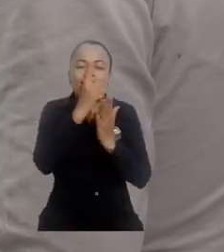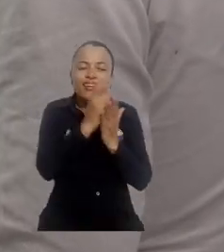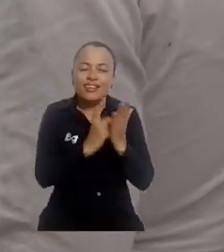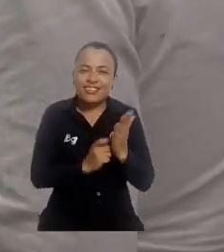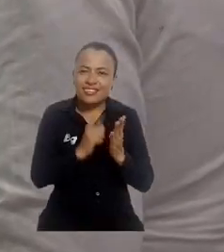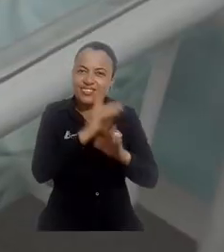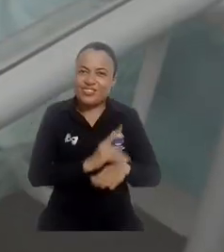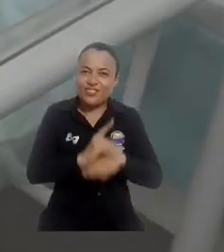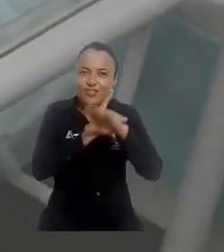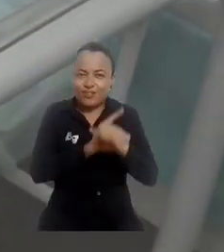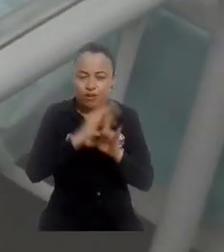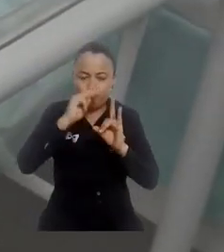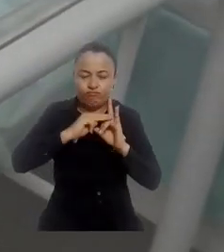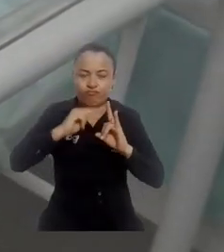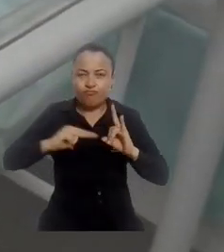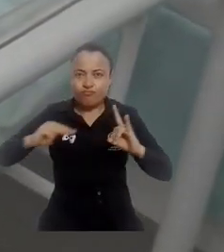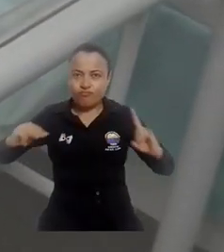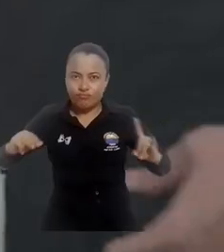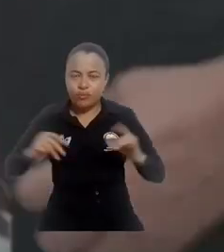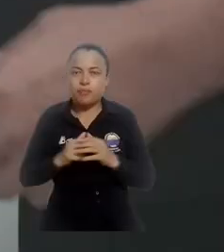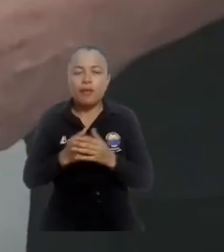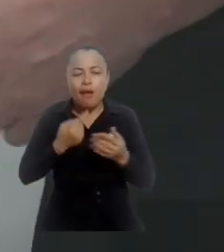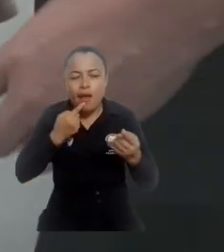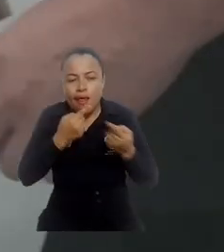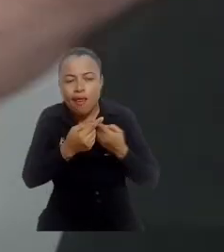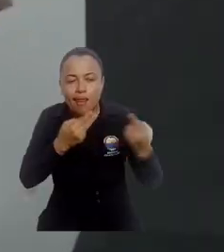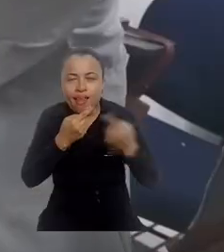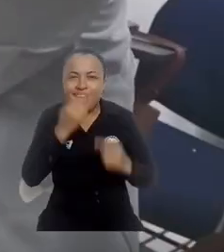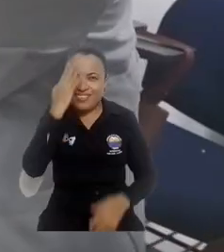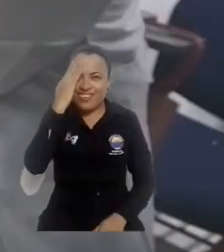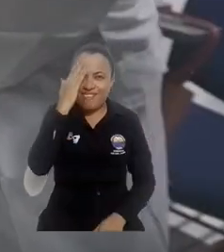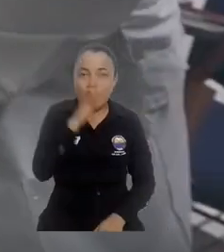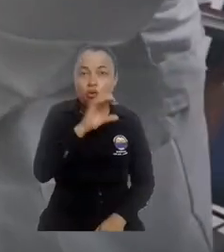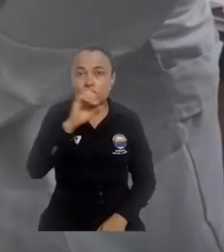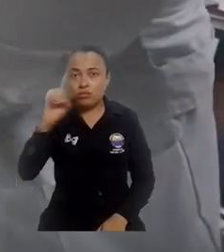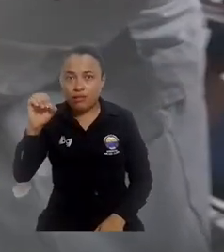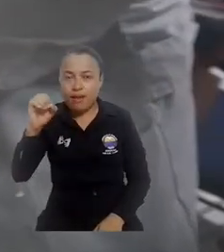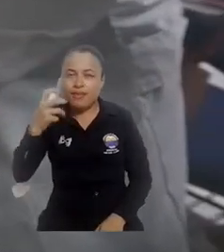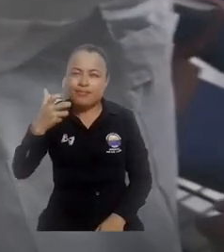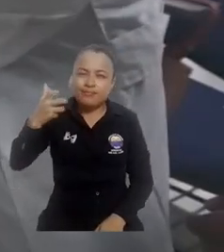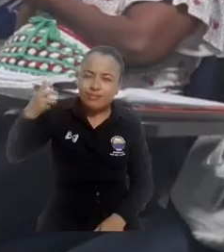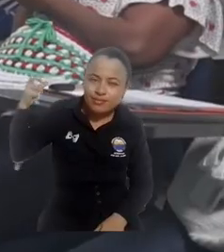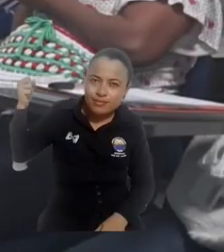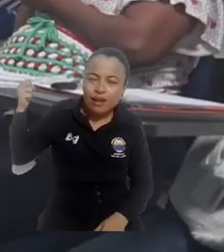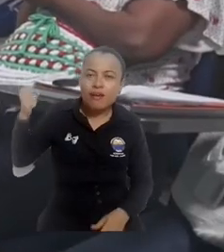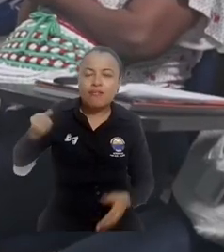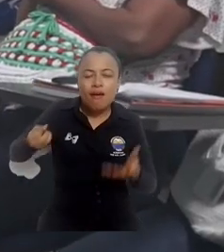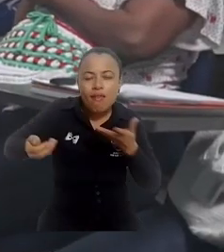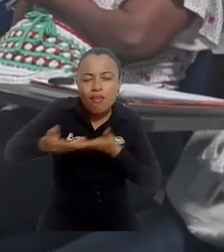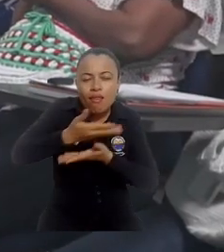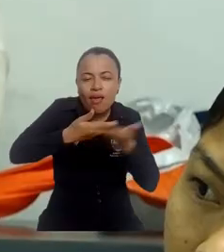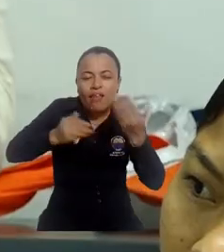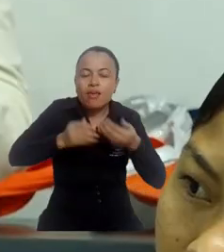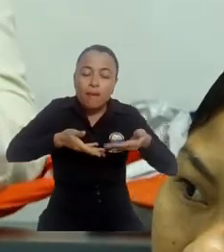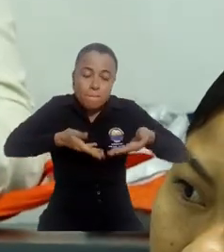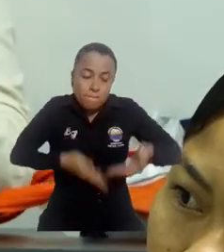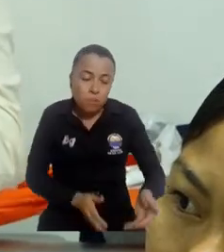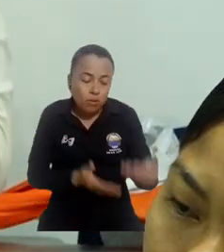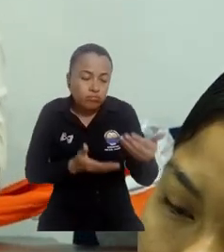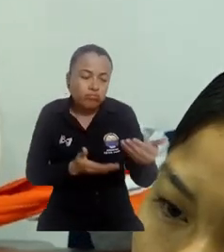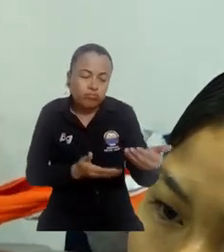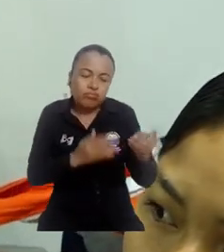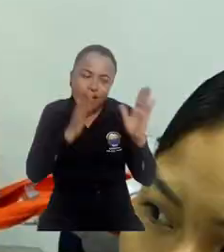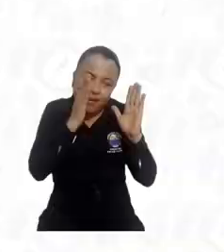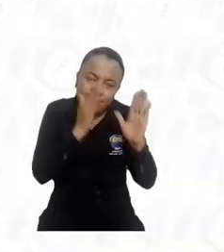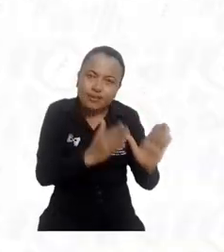Una tesis doctoral en la Universidad del Magdalena puso a dialogar los saberes occidentales y ancestrales alrededor de la atención al